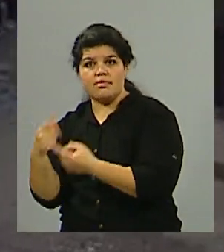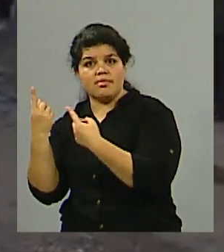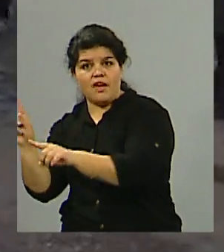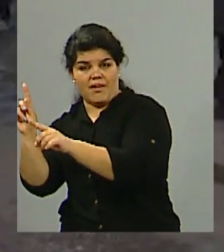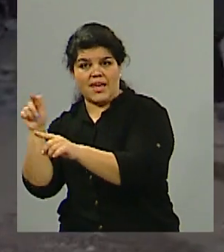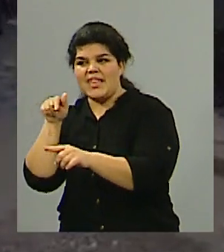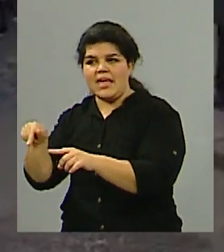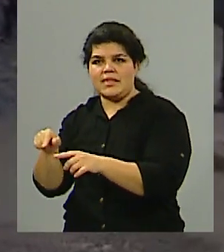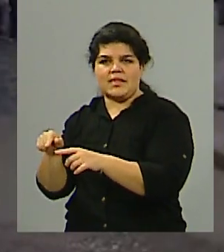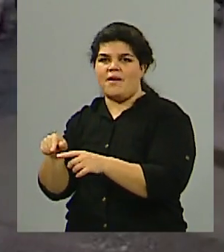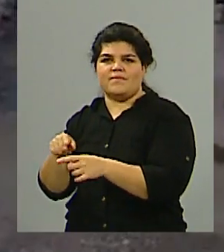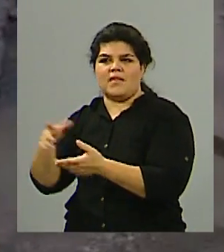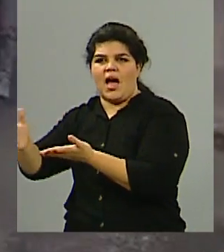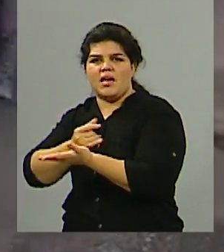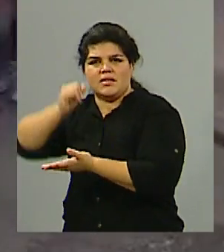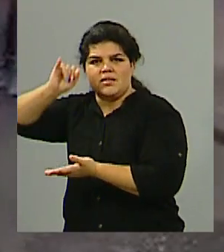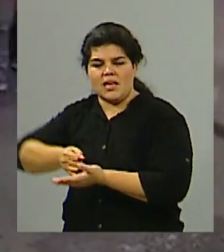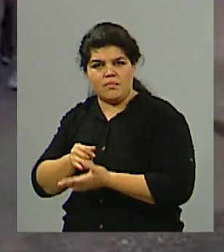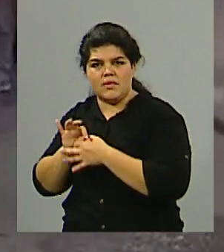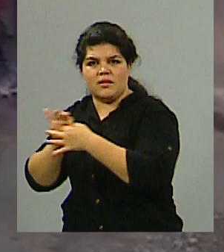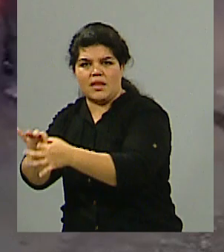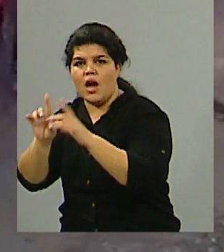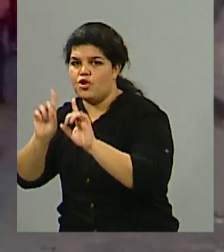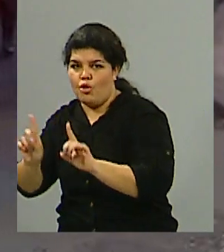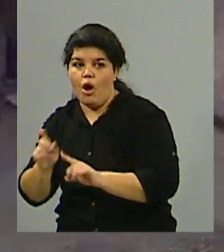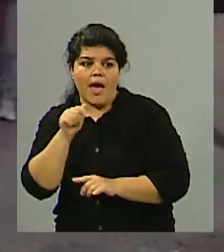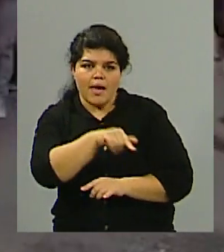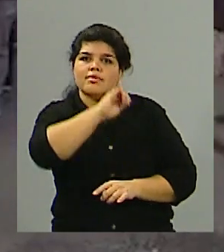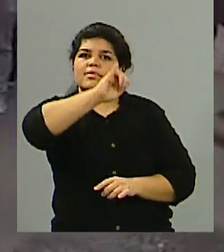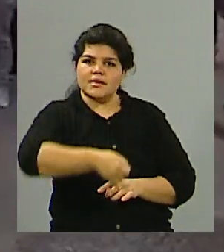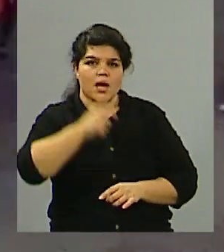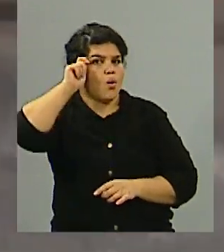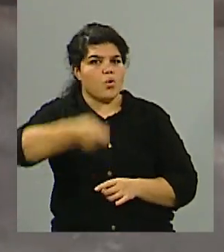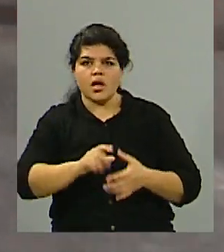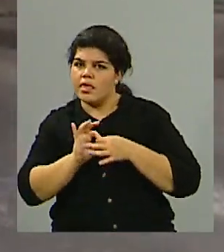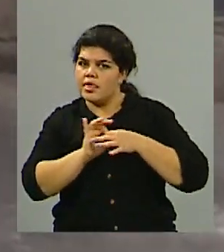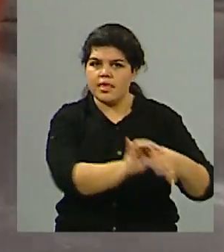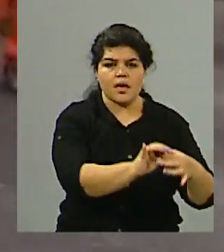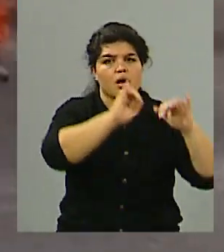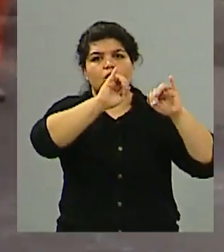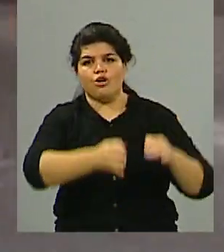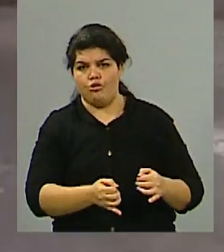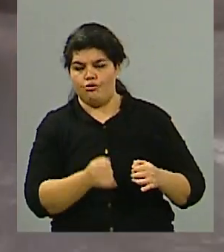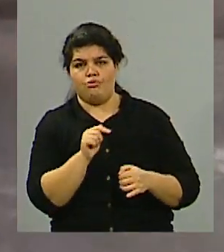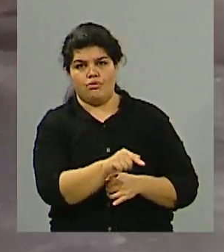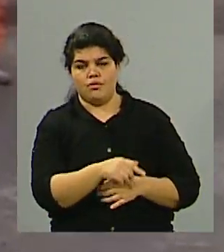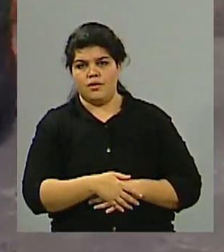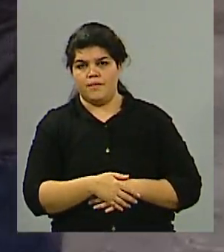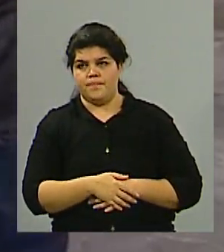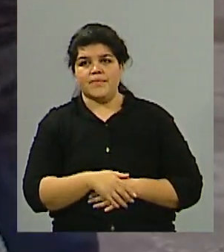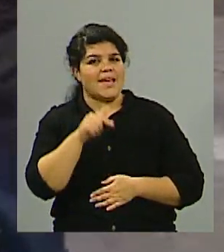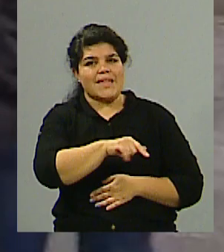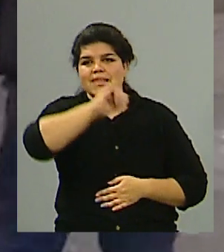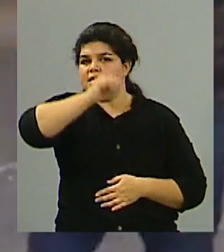porque devienen de marcos normativos distintos y que tienen efectos jurídicos distintos. Y necesariamente el de pueblos indígenas se tiene